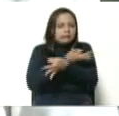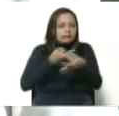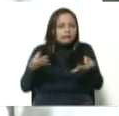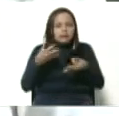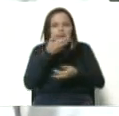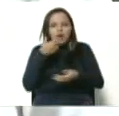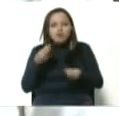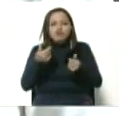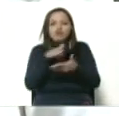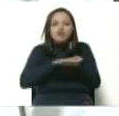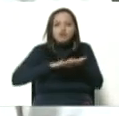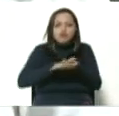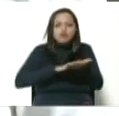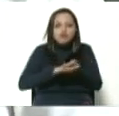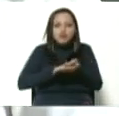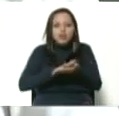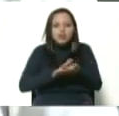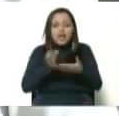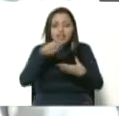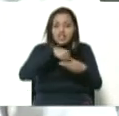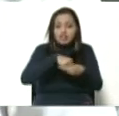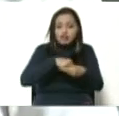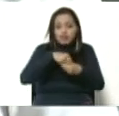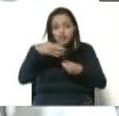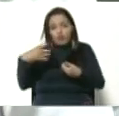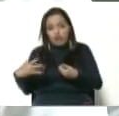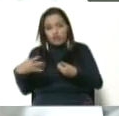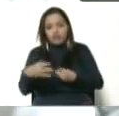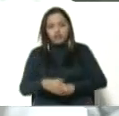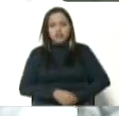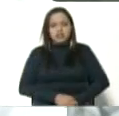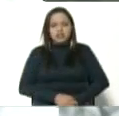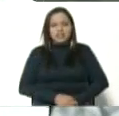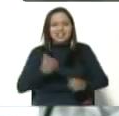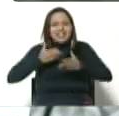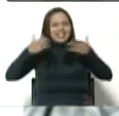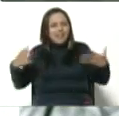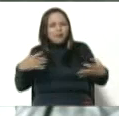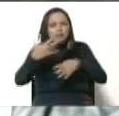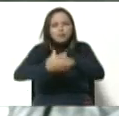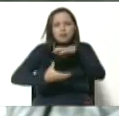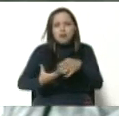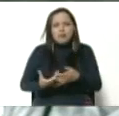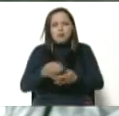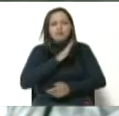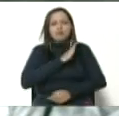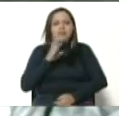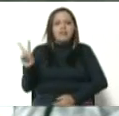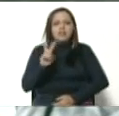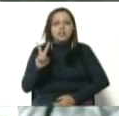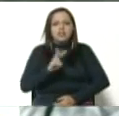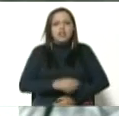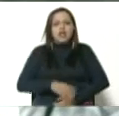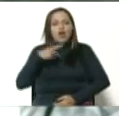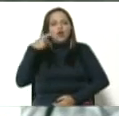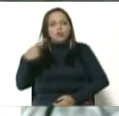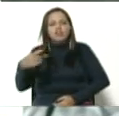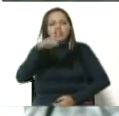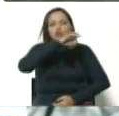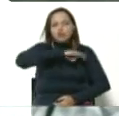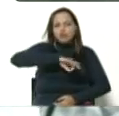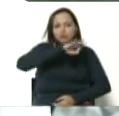eficaces soluciones a lo interno y externo de la grave crisis que atraviesa nuestro país en lo político,